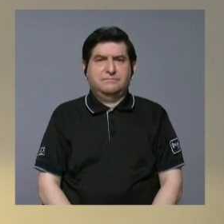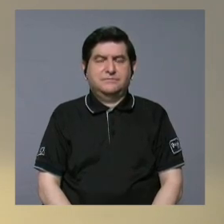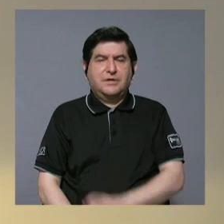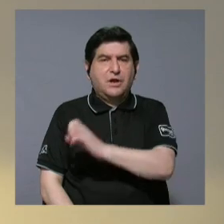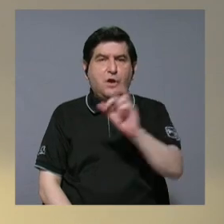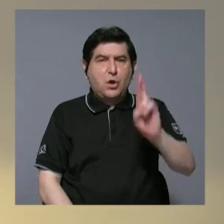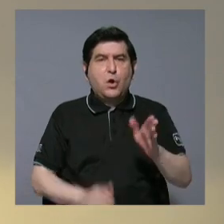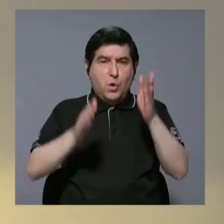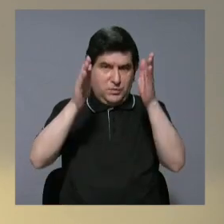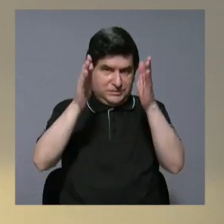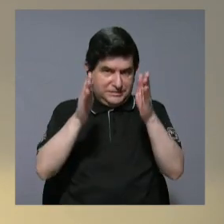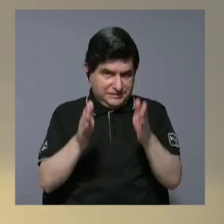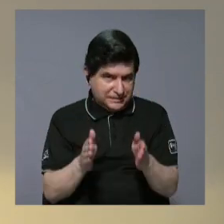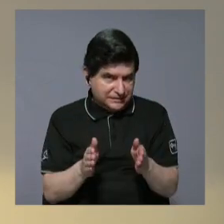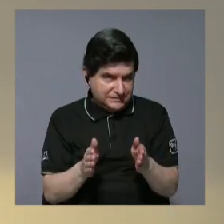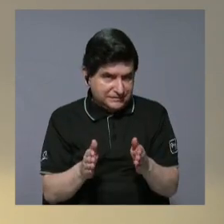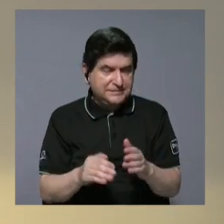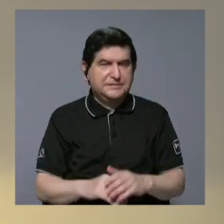reciben,